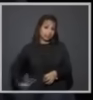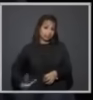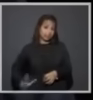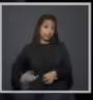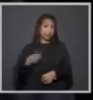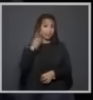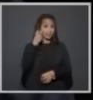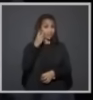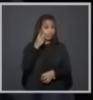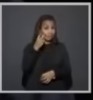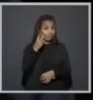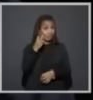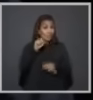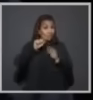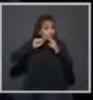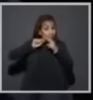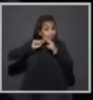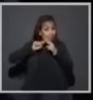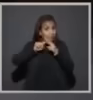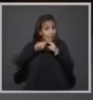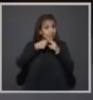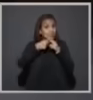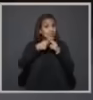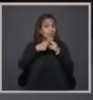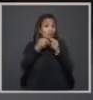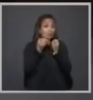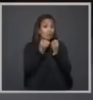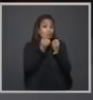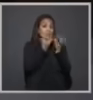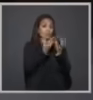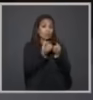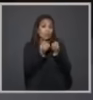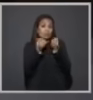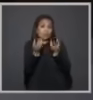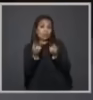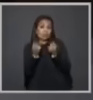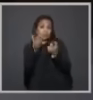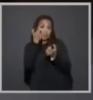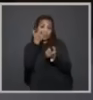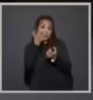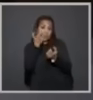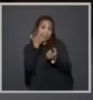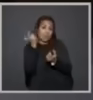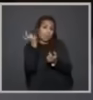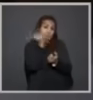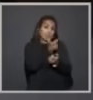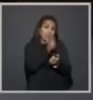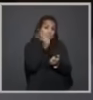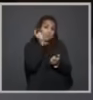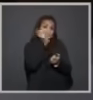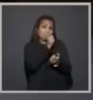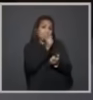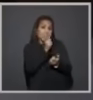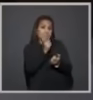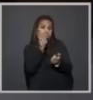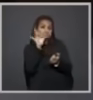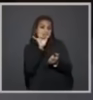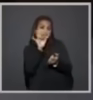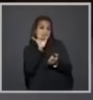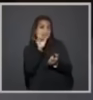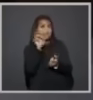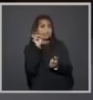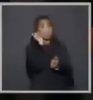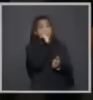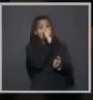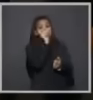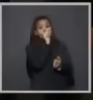a entregarse los bienes del pueblo, de la nación, a particulares y a sus allegados.